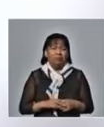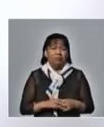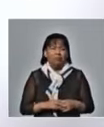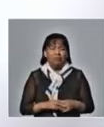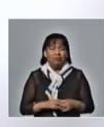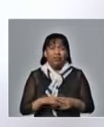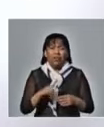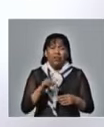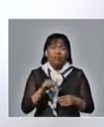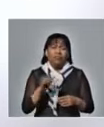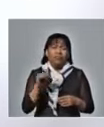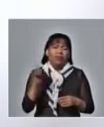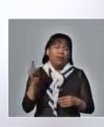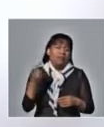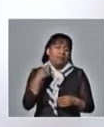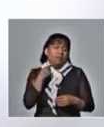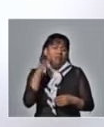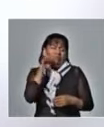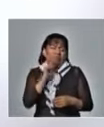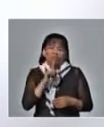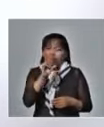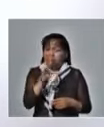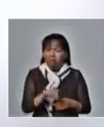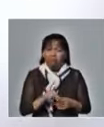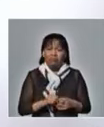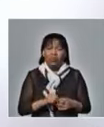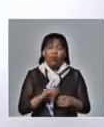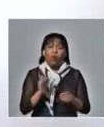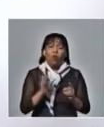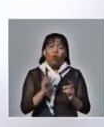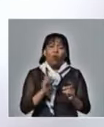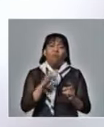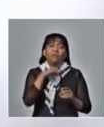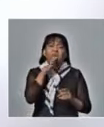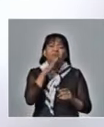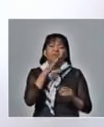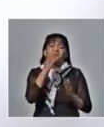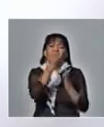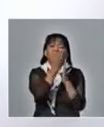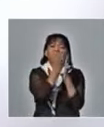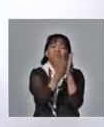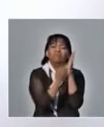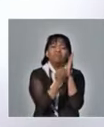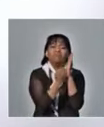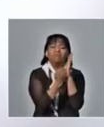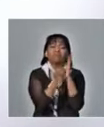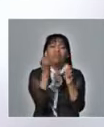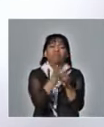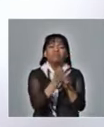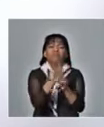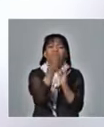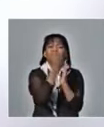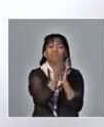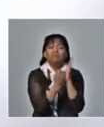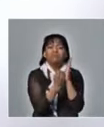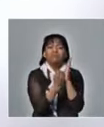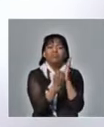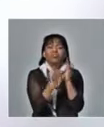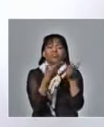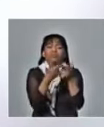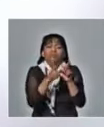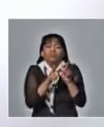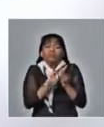un feminicidio más. Cuando la delincuencia baje, cuando la violencia baje, los